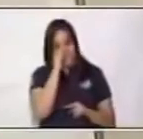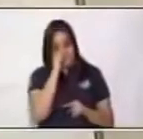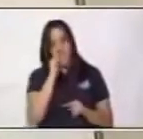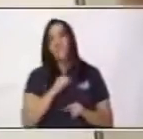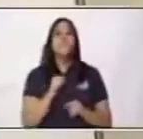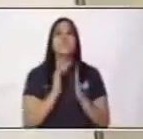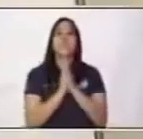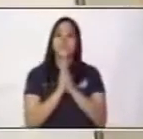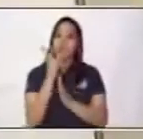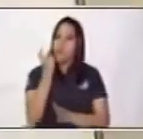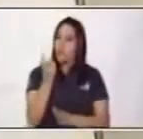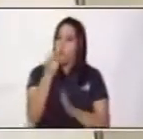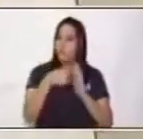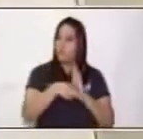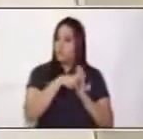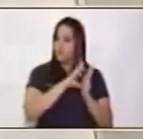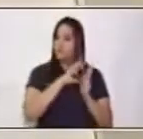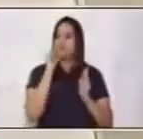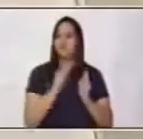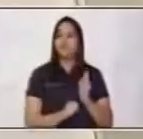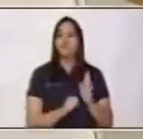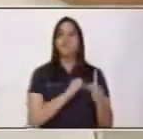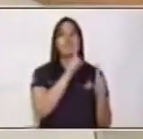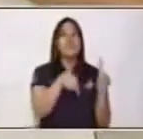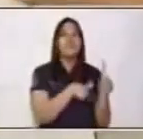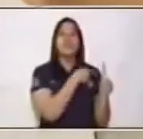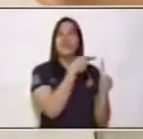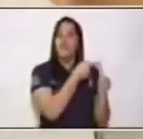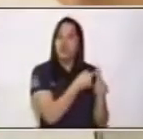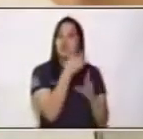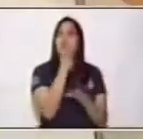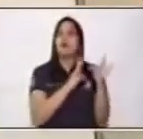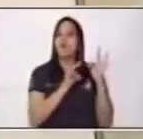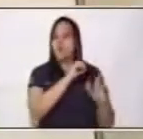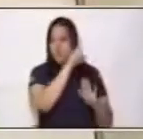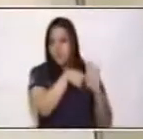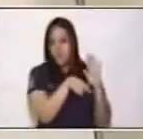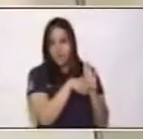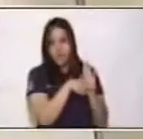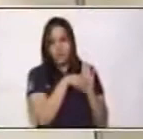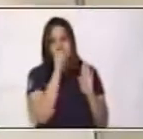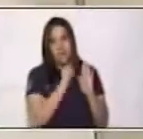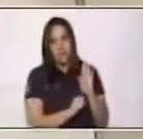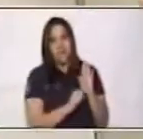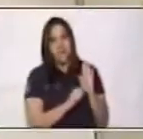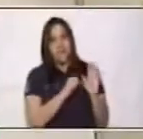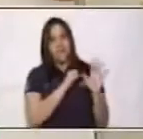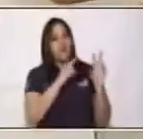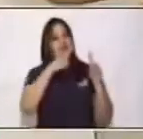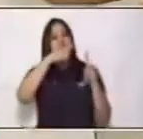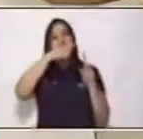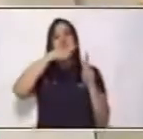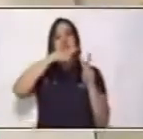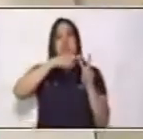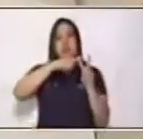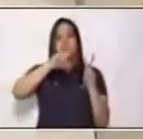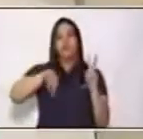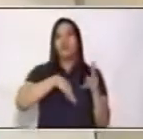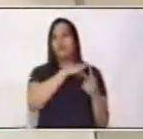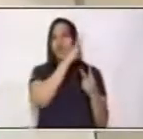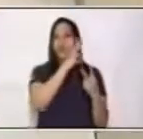Retroalimentemos este paso. Suma o diferencia de cubos perfectos. Está formado la respuesta de una suma